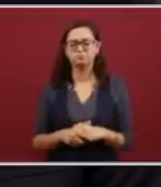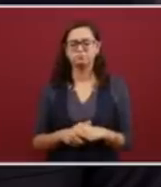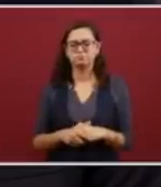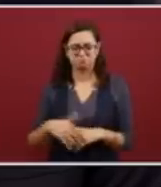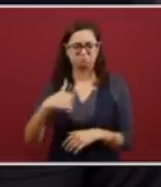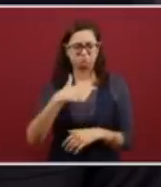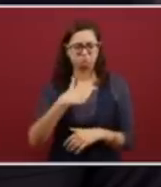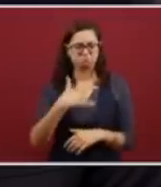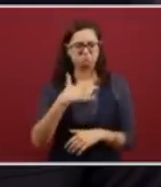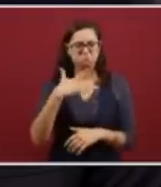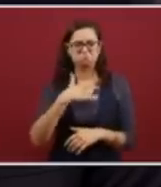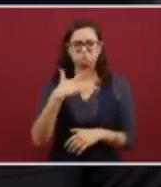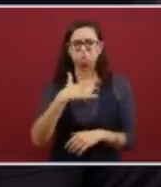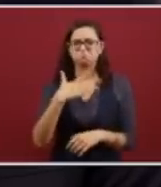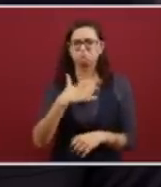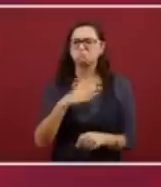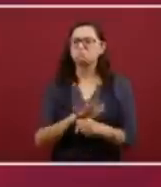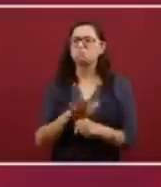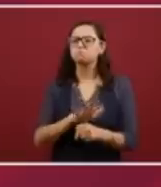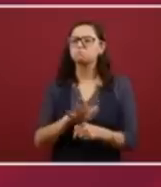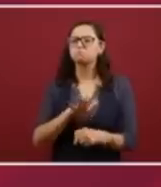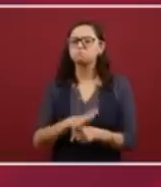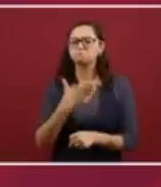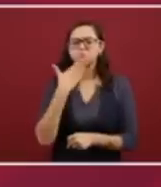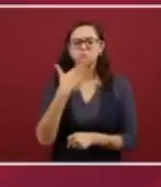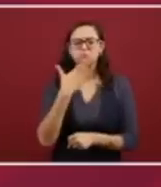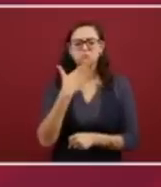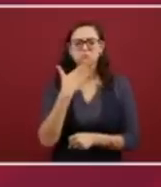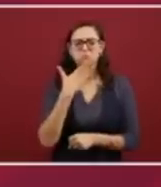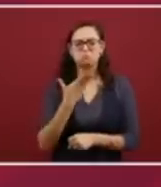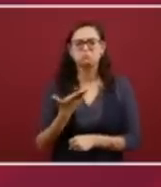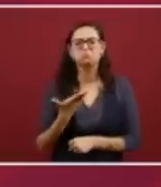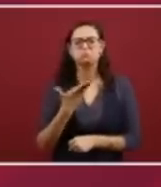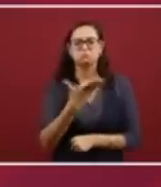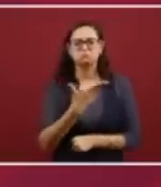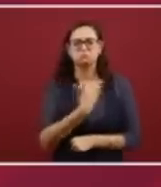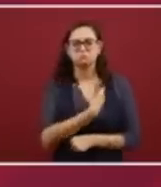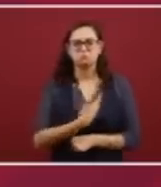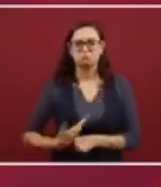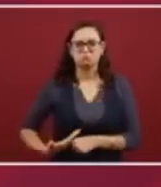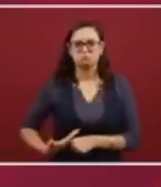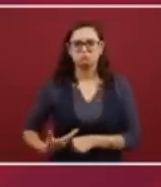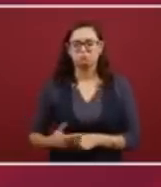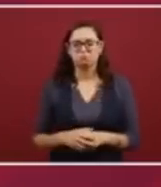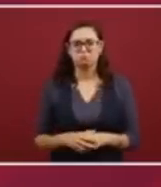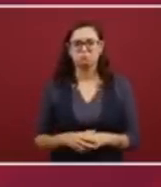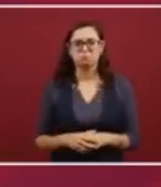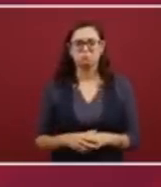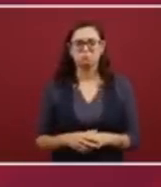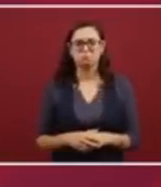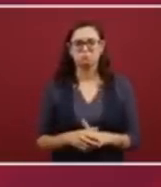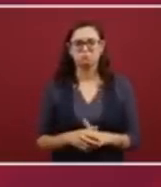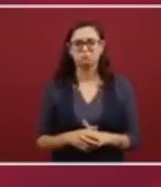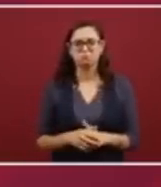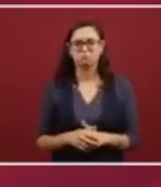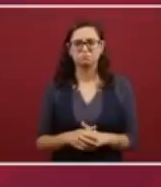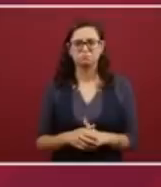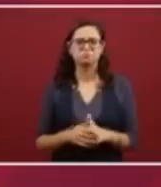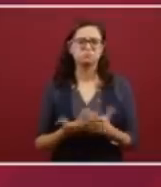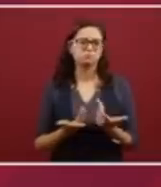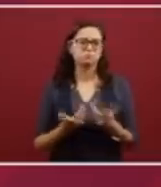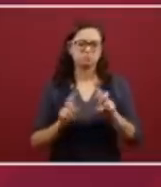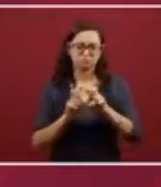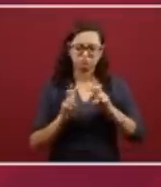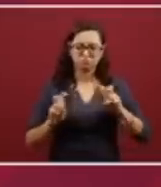satisfecho con el presidente o con el que se haya decidido que los ministros